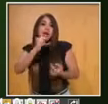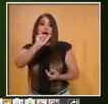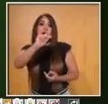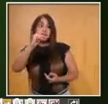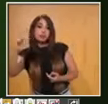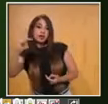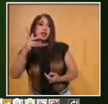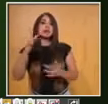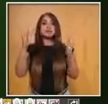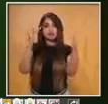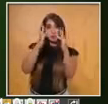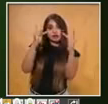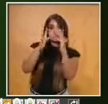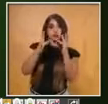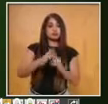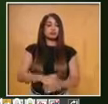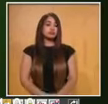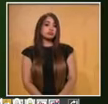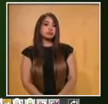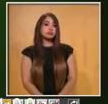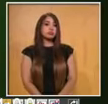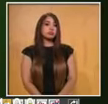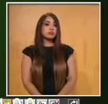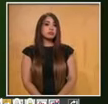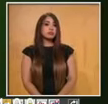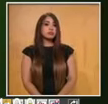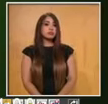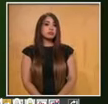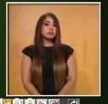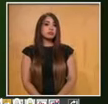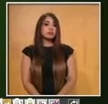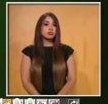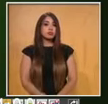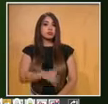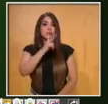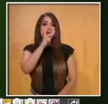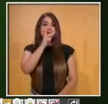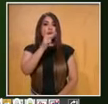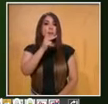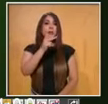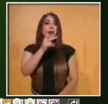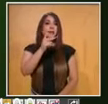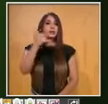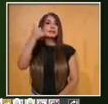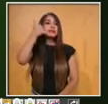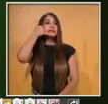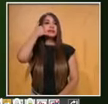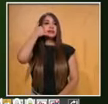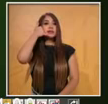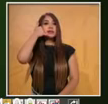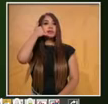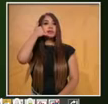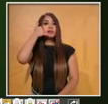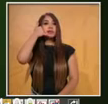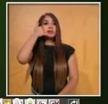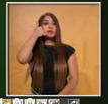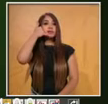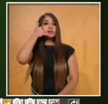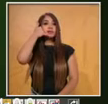internet. Fíjate aquí, la palabra clave es teléfono portátil. Por lo tanto, es